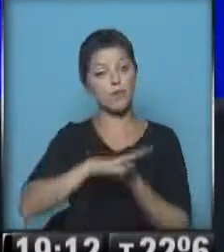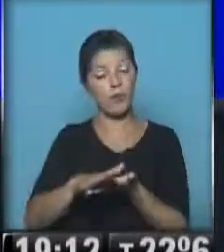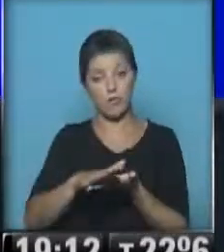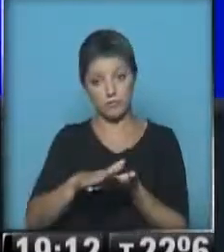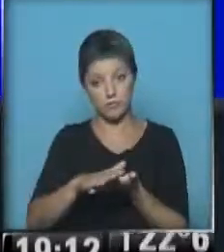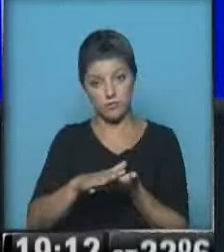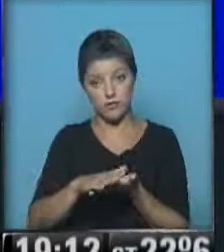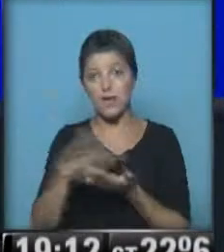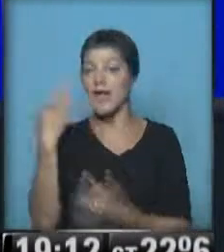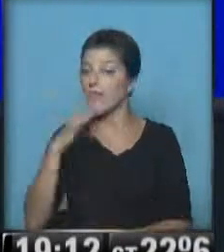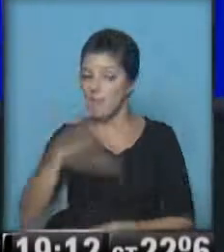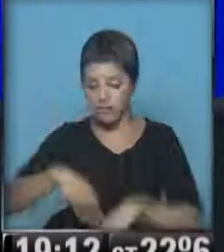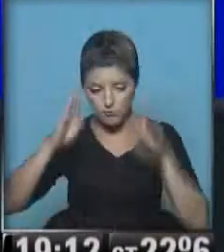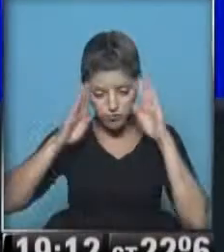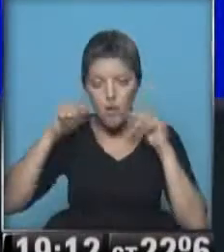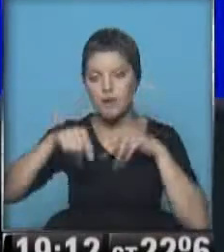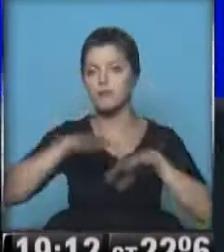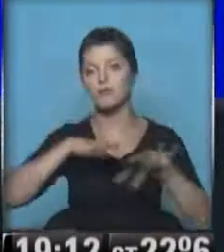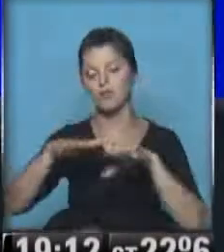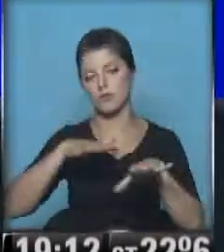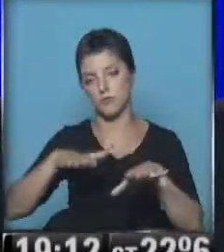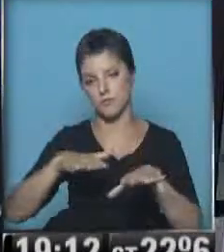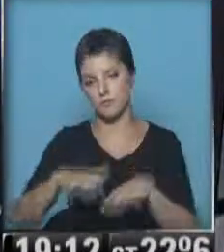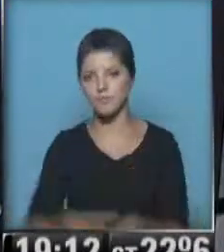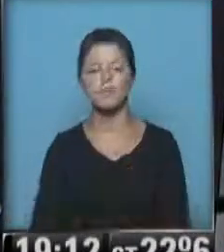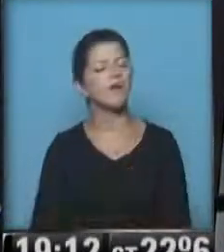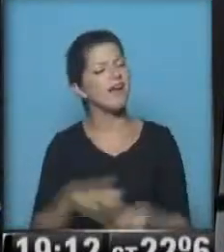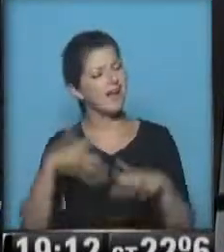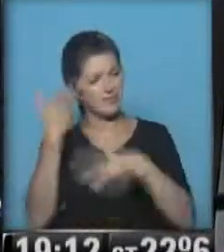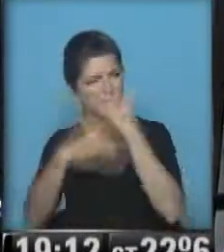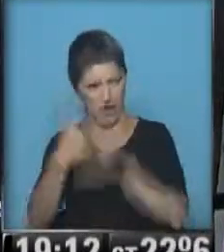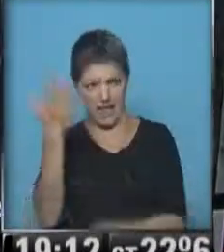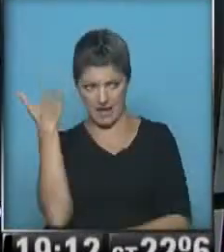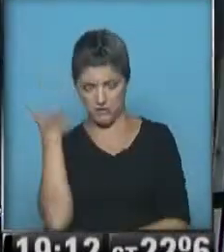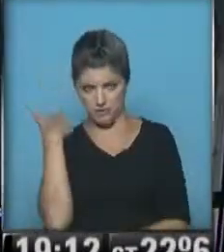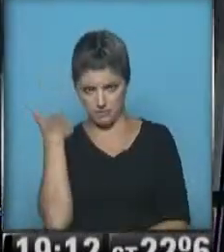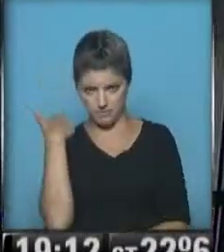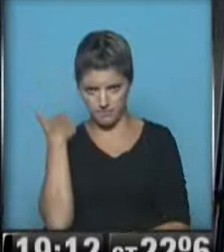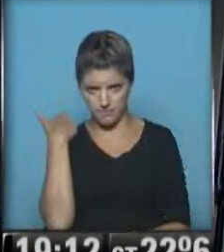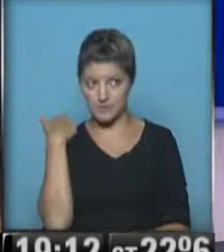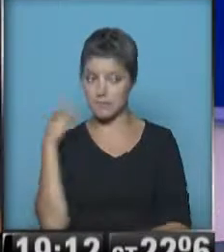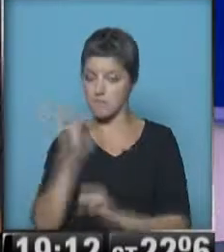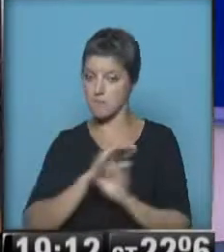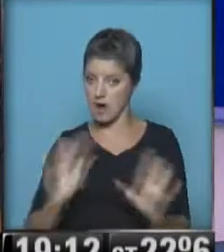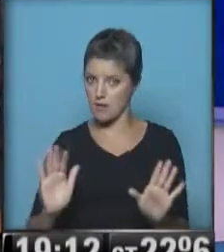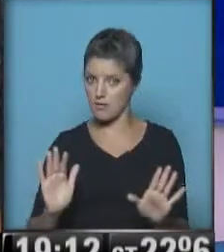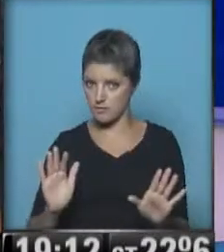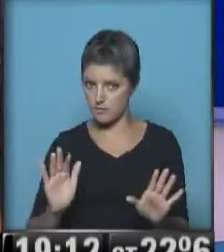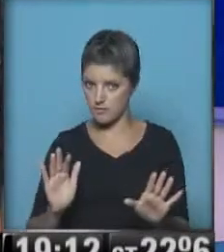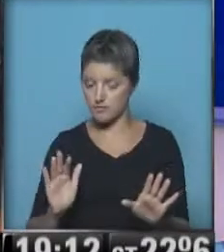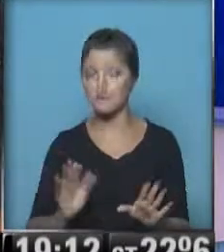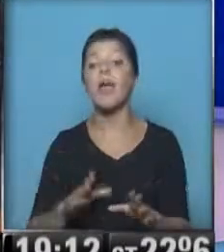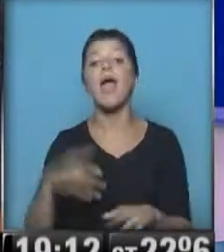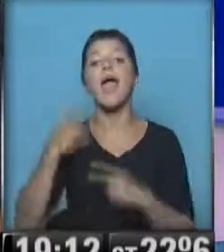que hacer hincapié en esta situación, ¿no? Pablo, los incidentes fueron ayer. Sí. Serios, muy serios. Sí. El